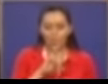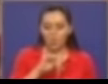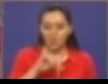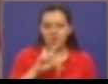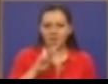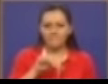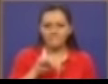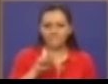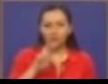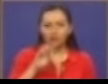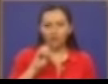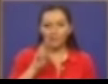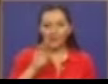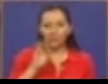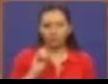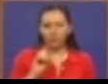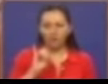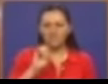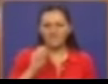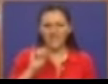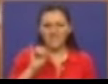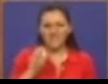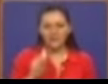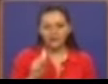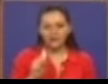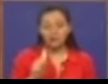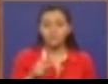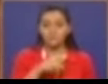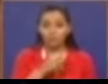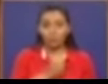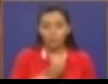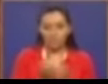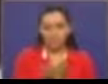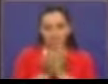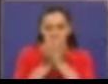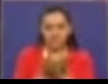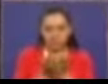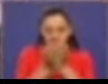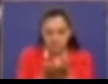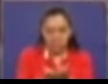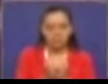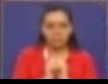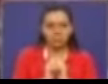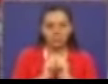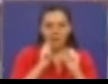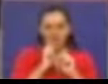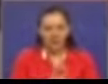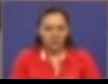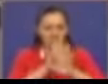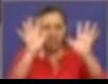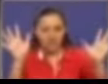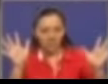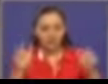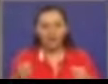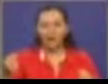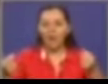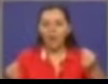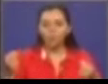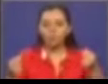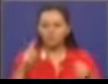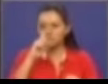que eran dueños de medios de comunicación, de yates de lujo, haciendas y propietarios de una completa colección de autos de